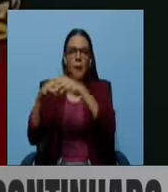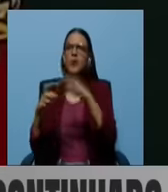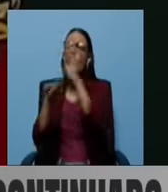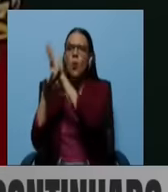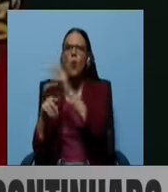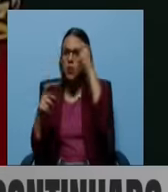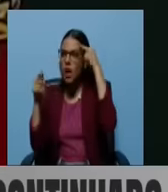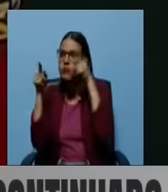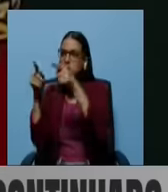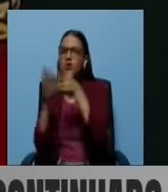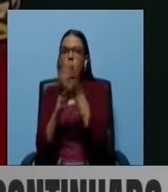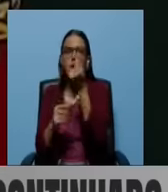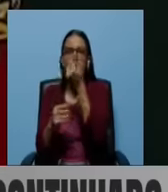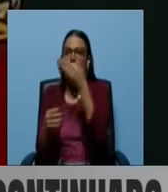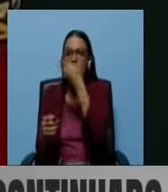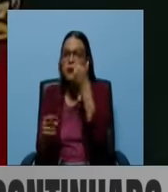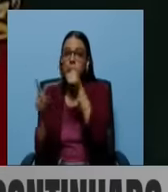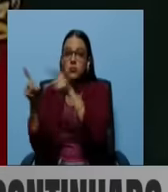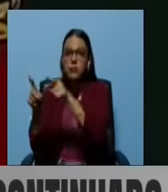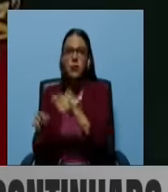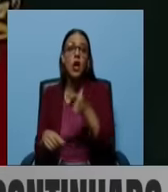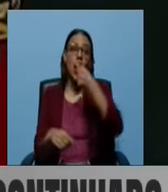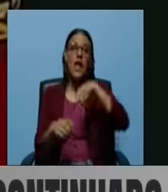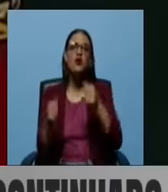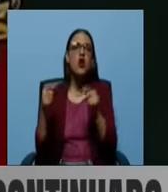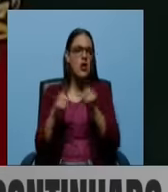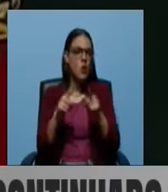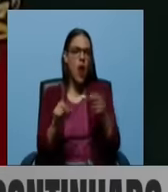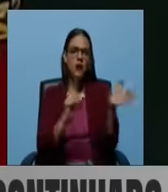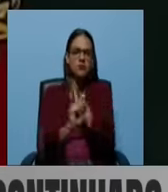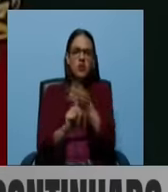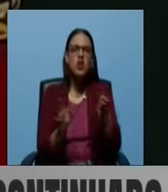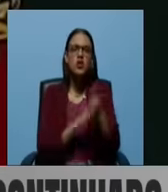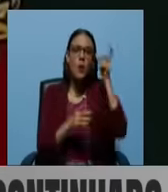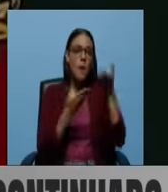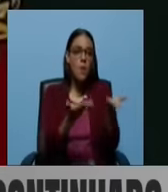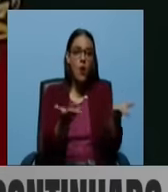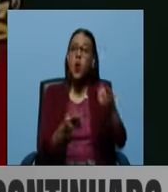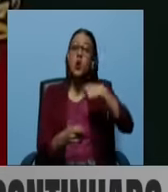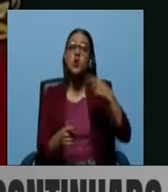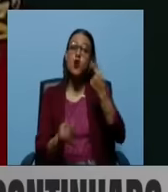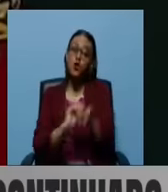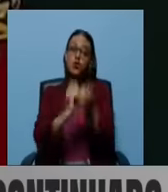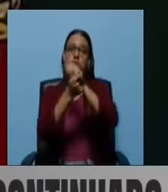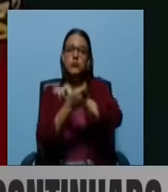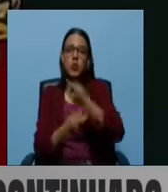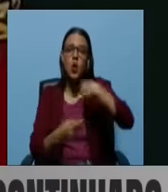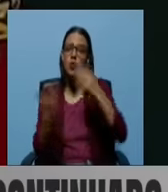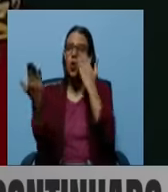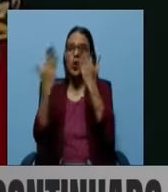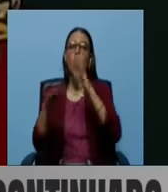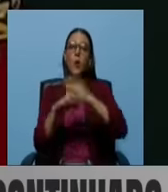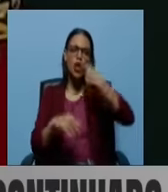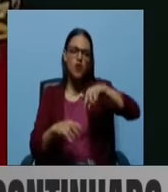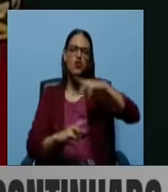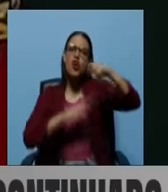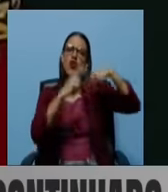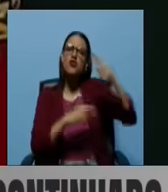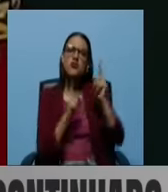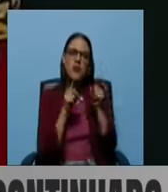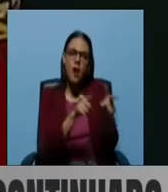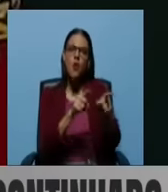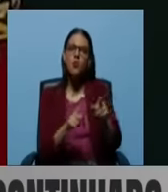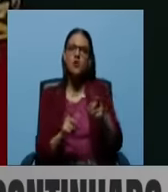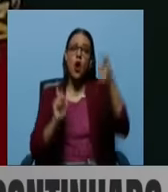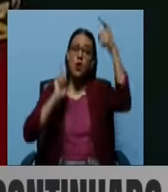perseguir a su propio pueblo. Aquí tiene que ser distinto, y nuestra esencia es distinta. Por eso hablo que estamos en una revolución. El